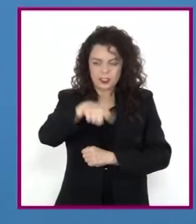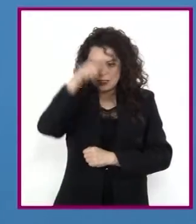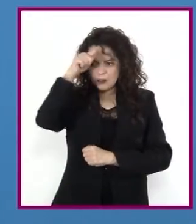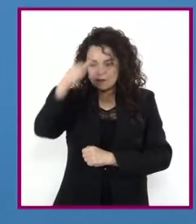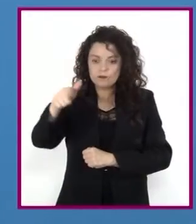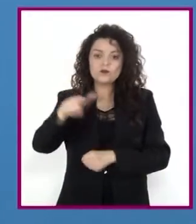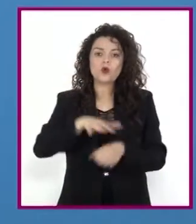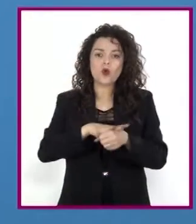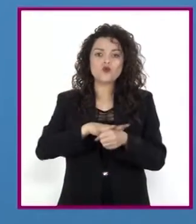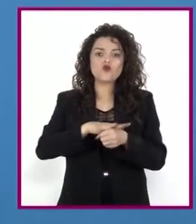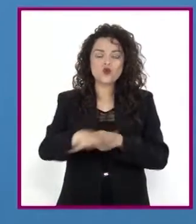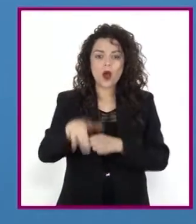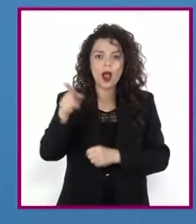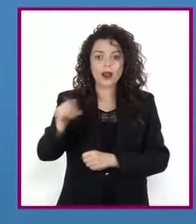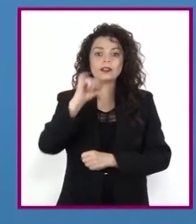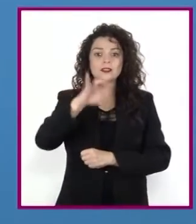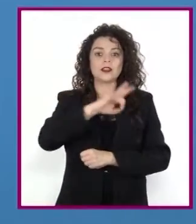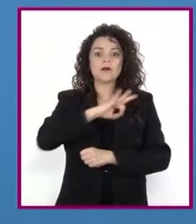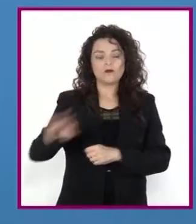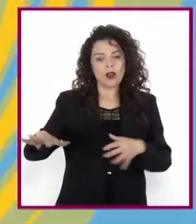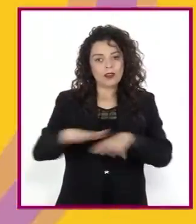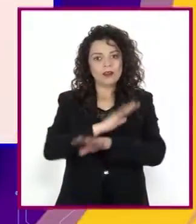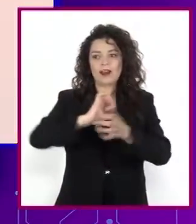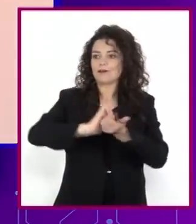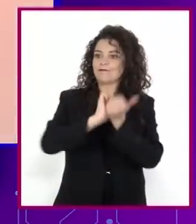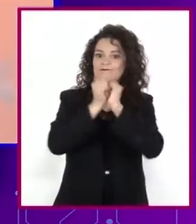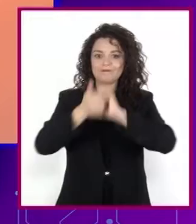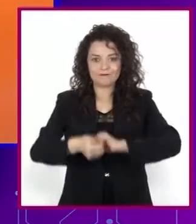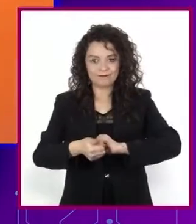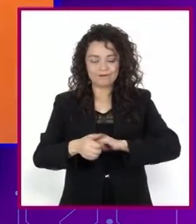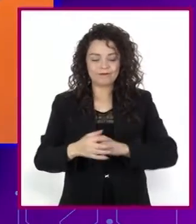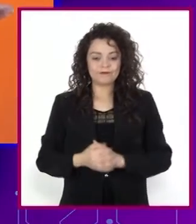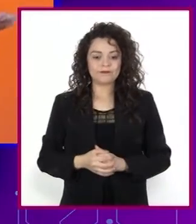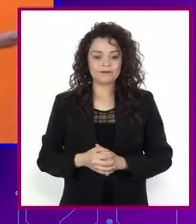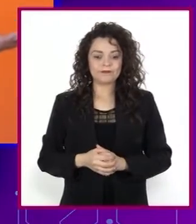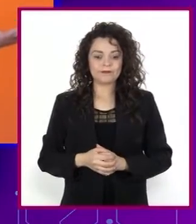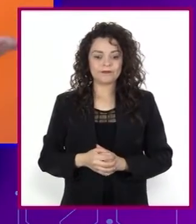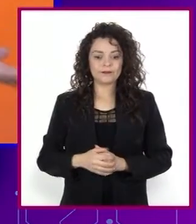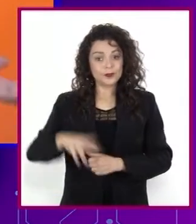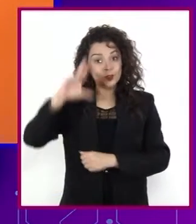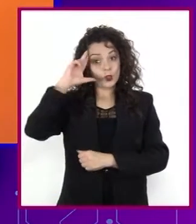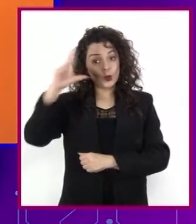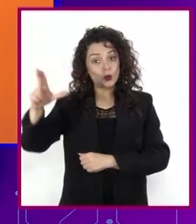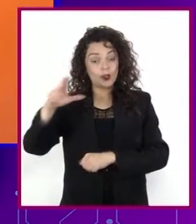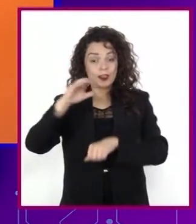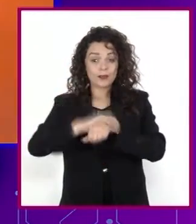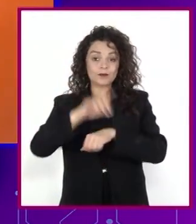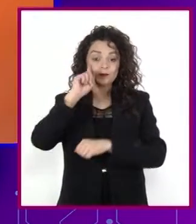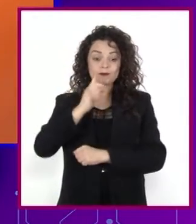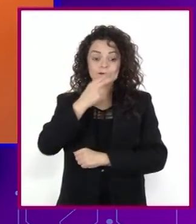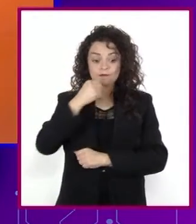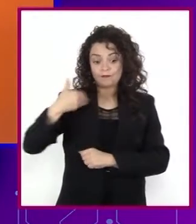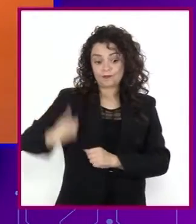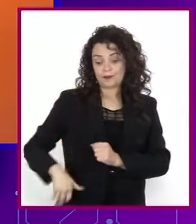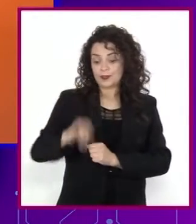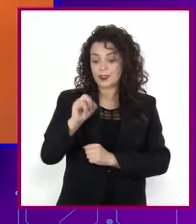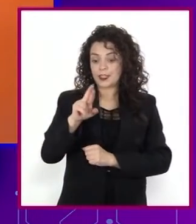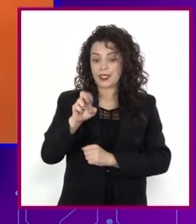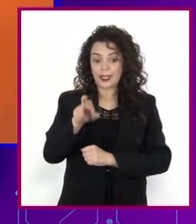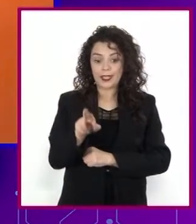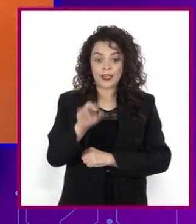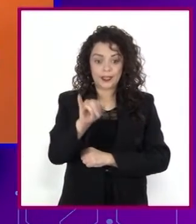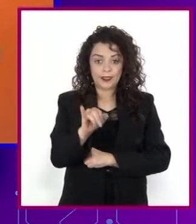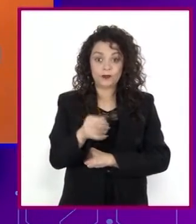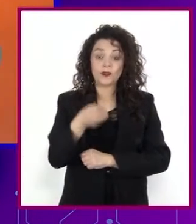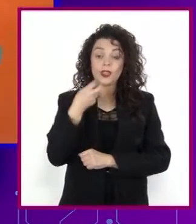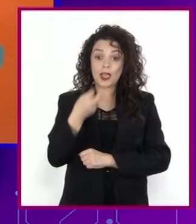el mecanismo que permitió reparar el daño. Hola amigas y amigos, yo soy Ireri y en esta cápsula vamos